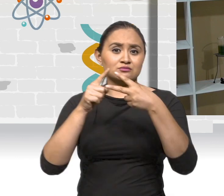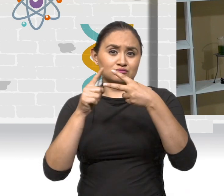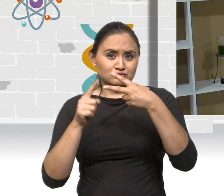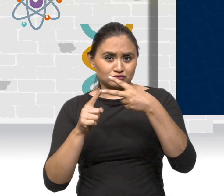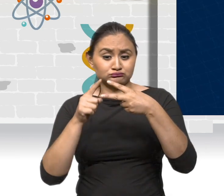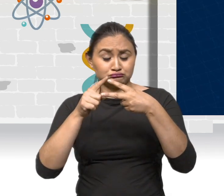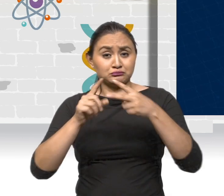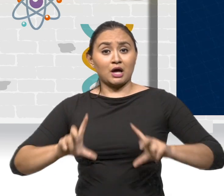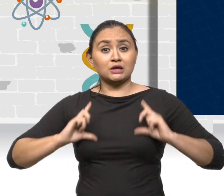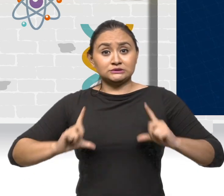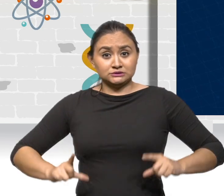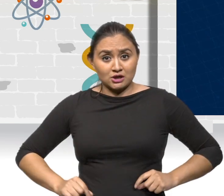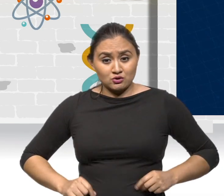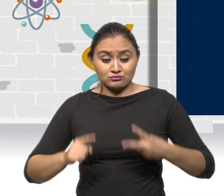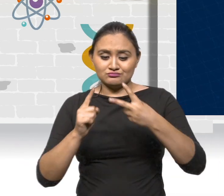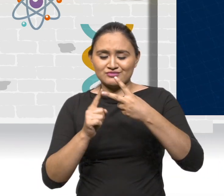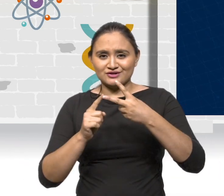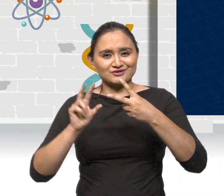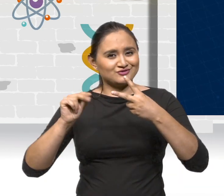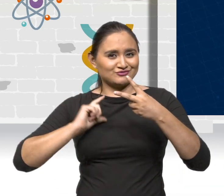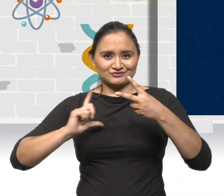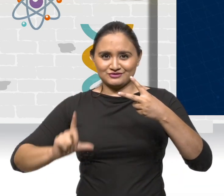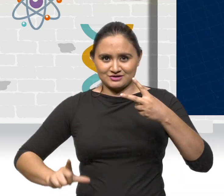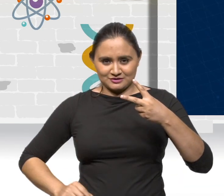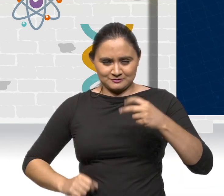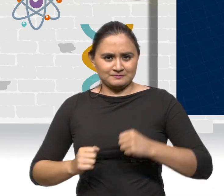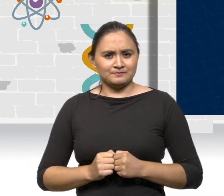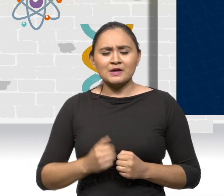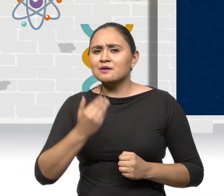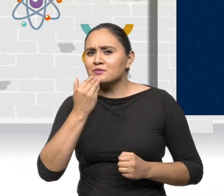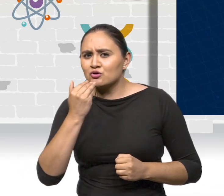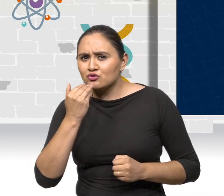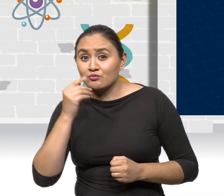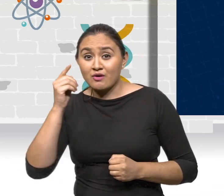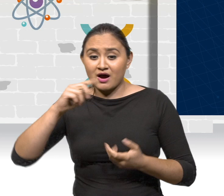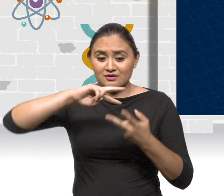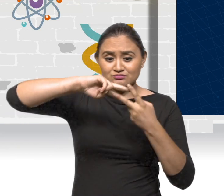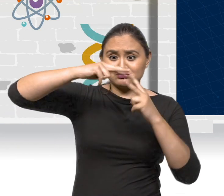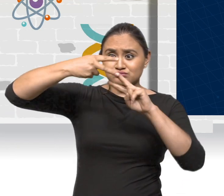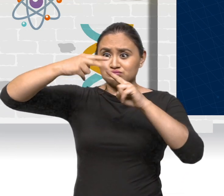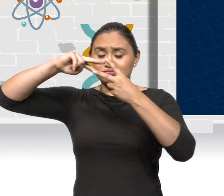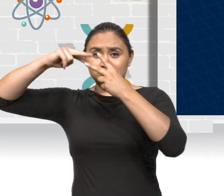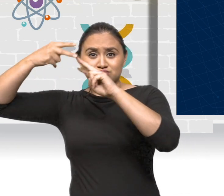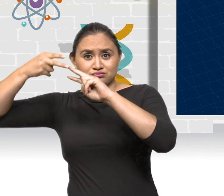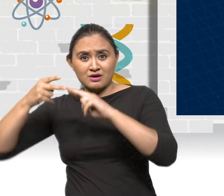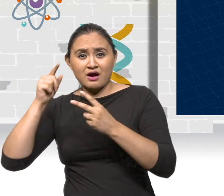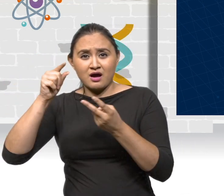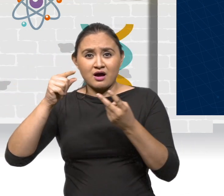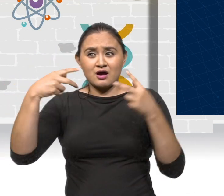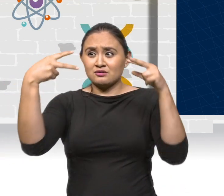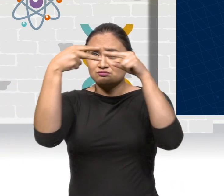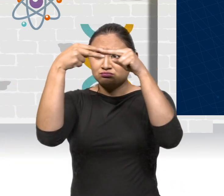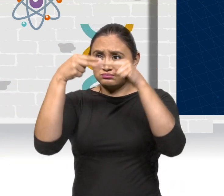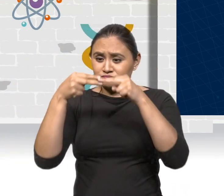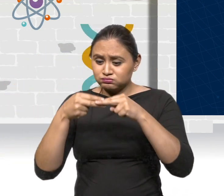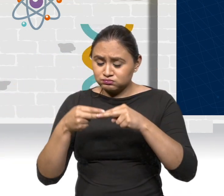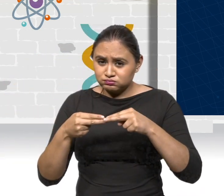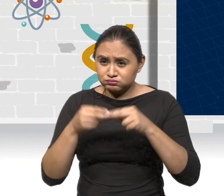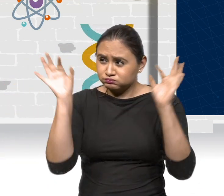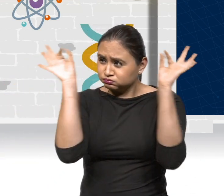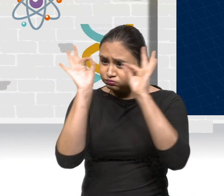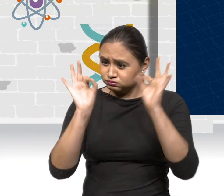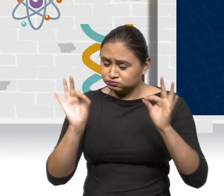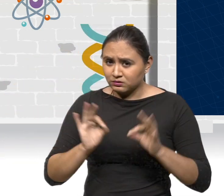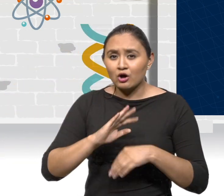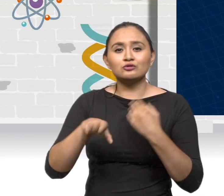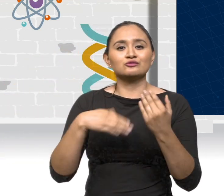no saludables. Las proteínas o prótidos son macroestructuras formadas por cadenas lineales de aminoácidos, unidos por enlaces